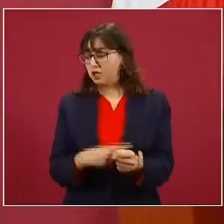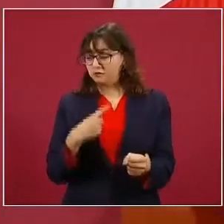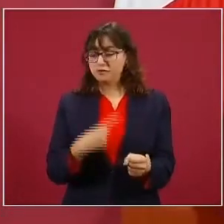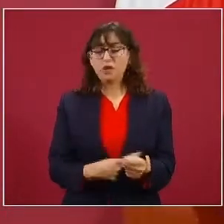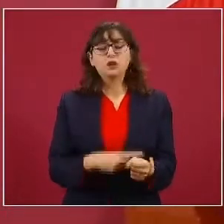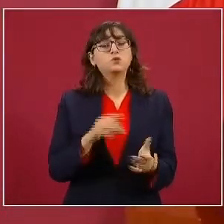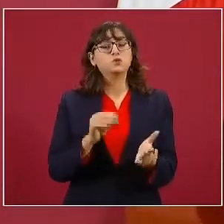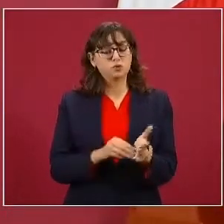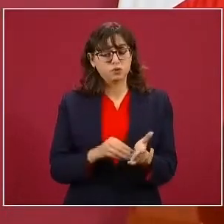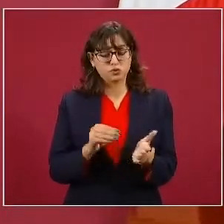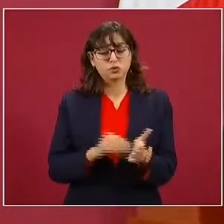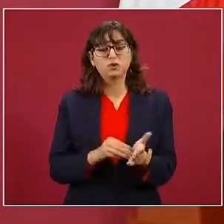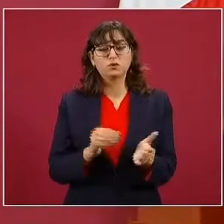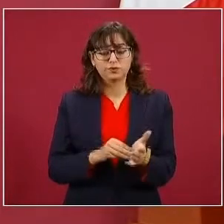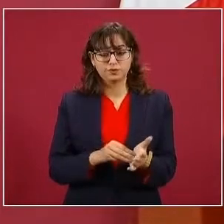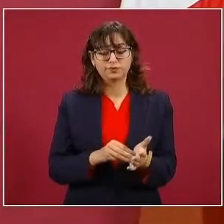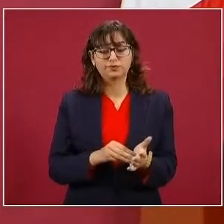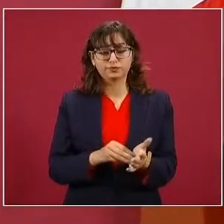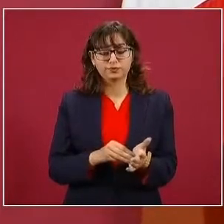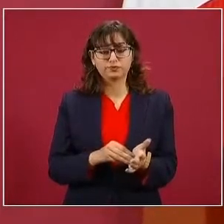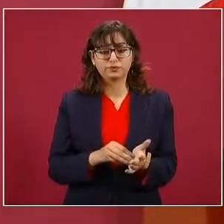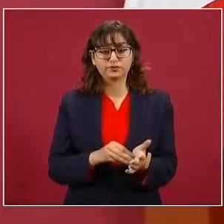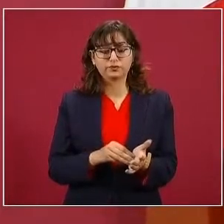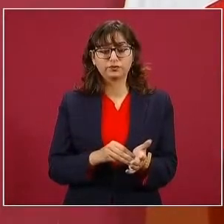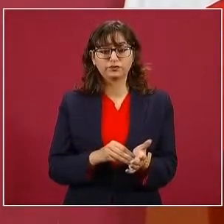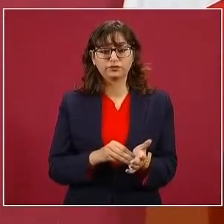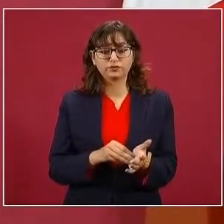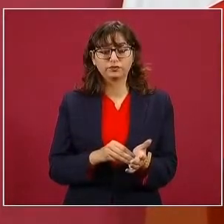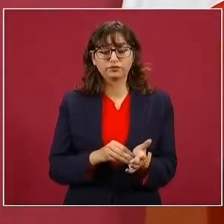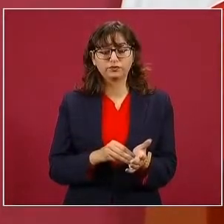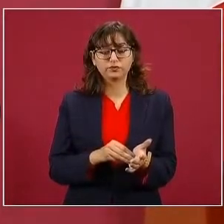enfermos, todavía